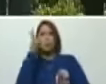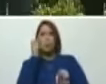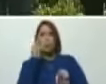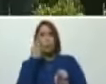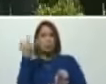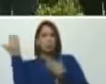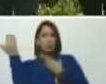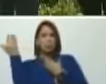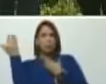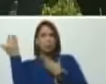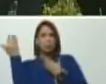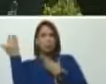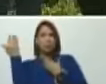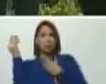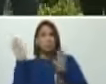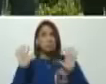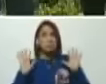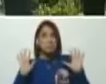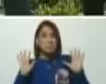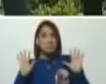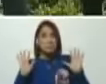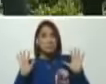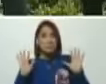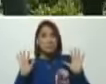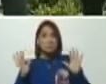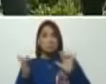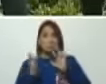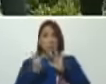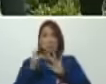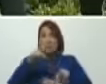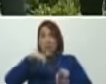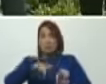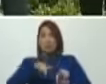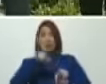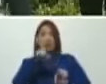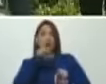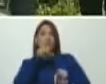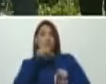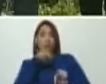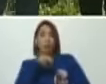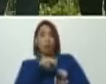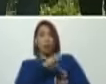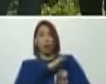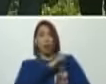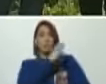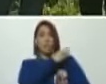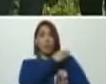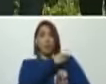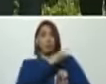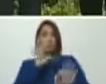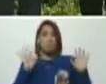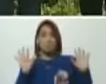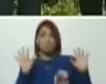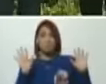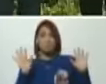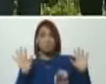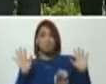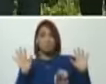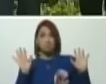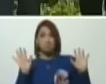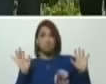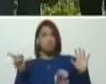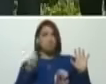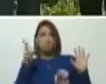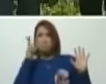Uribito. Ustedes me dieron el pase aquí, pero allá está hablando la alcaldesa de Caracas. Ellos no me